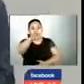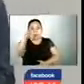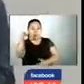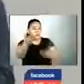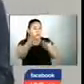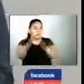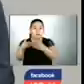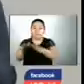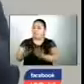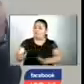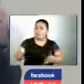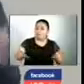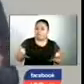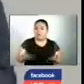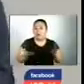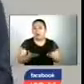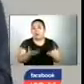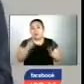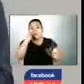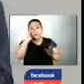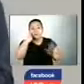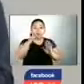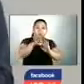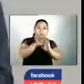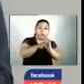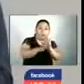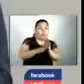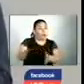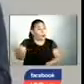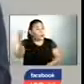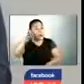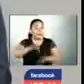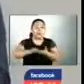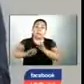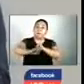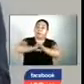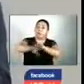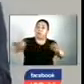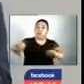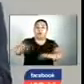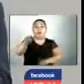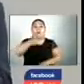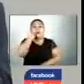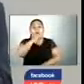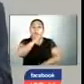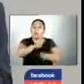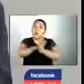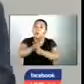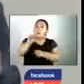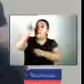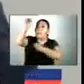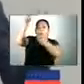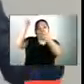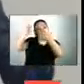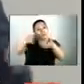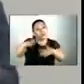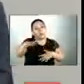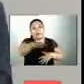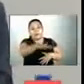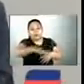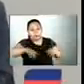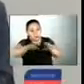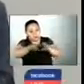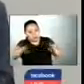celebran diferentes medidas de tercera ola de COVID-19, nosotros podamos en nuestro país tener la bendición de estar inaugurando